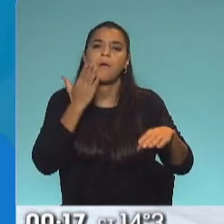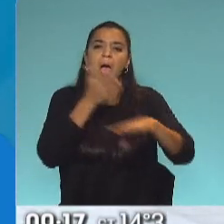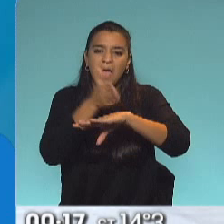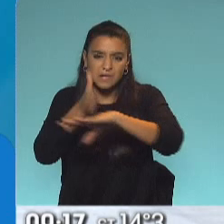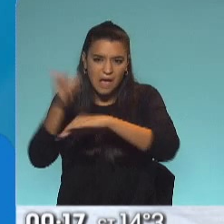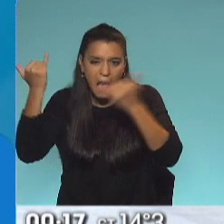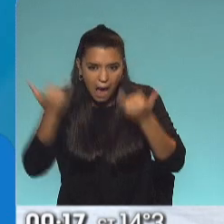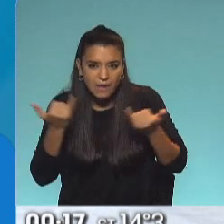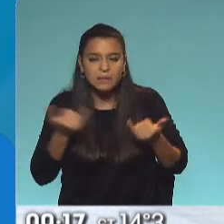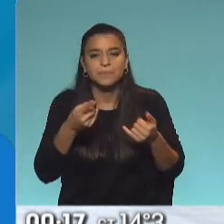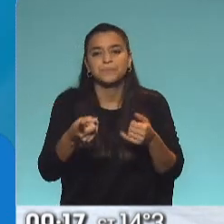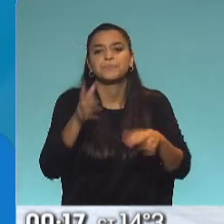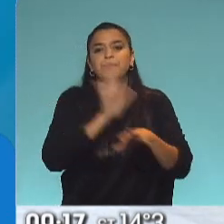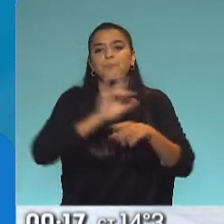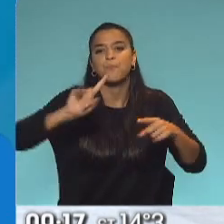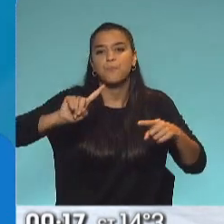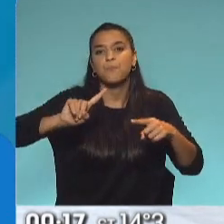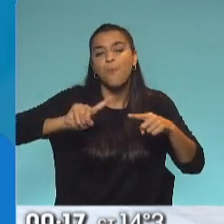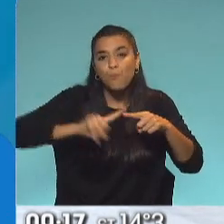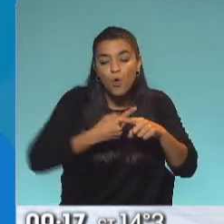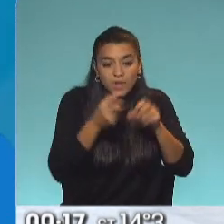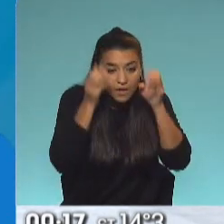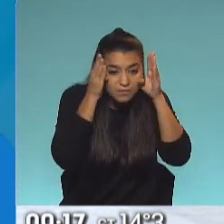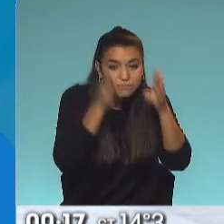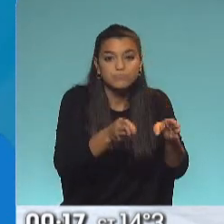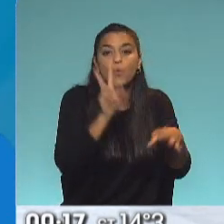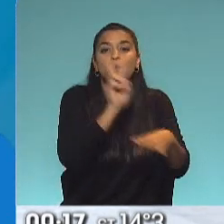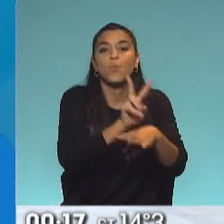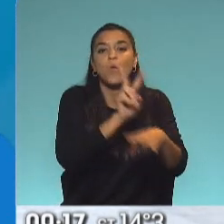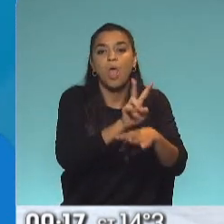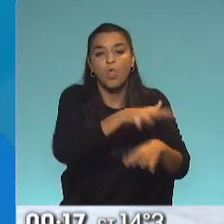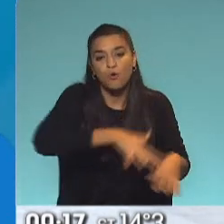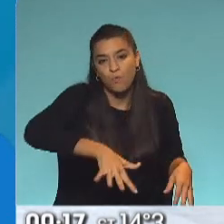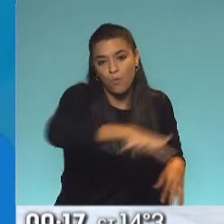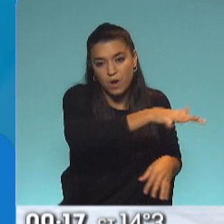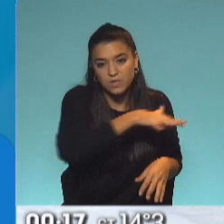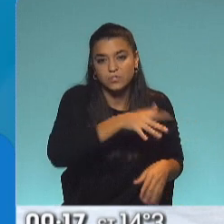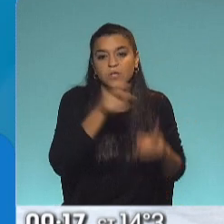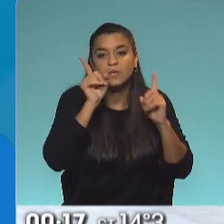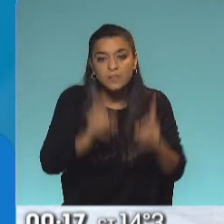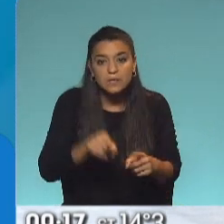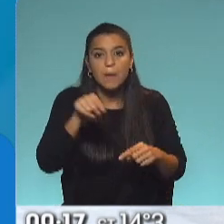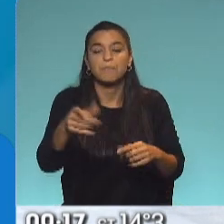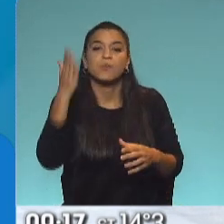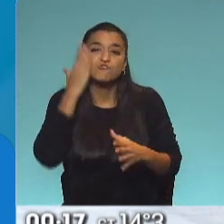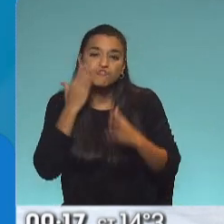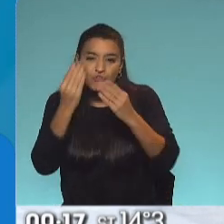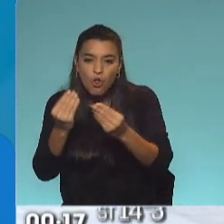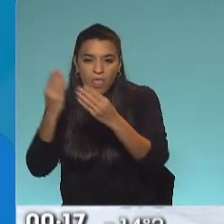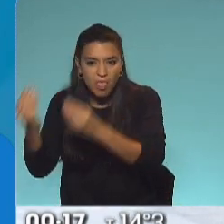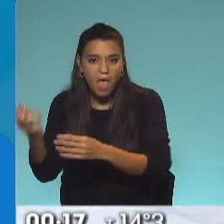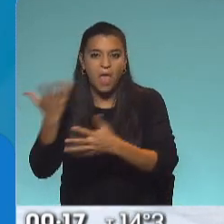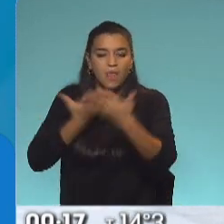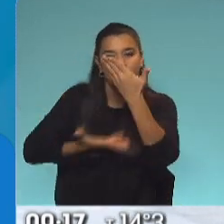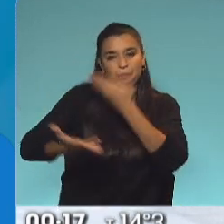día creo que tanto las políticas dirigidas al cuidado de la población como las acciones solidarias mutuas que se